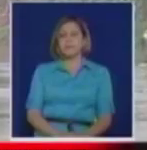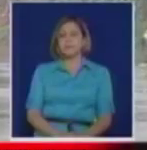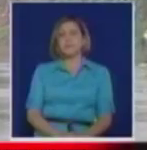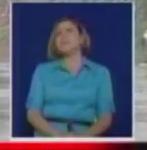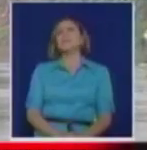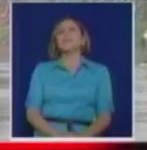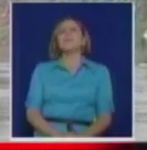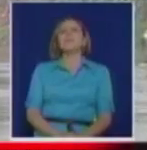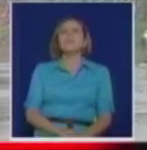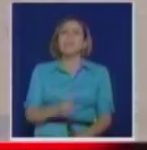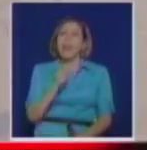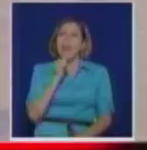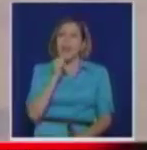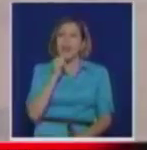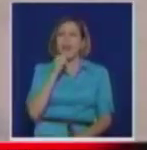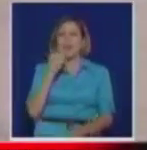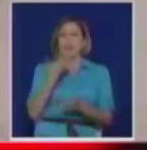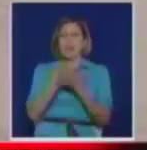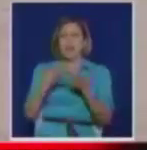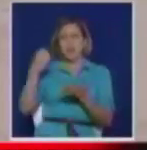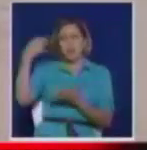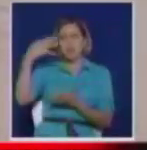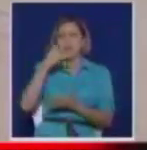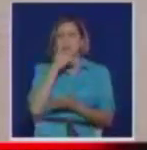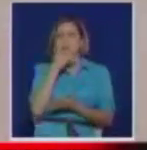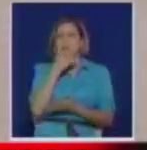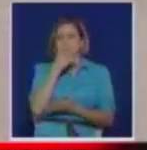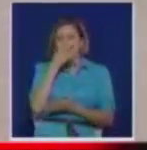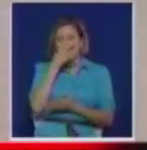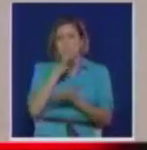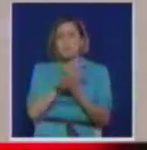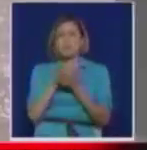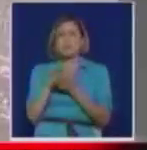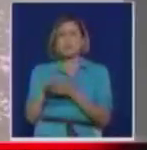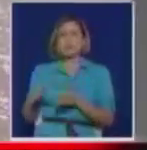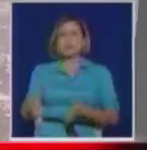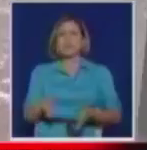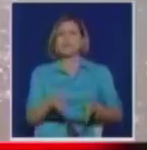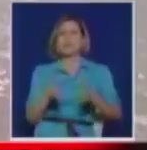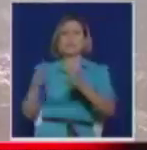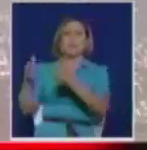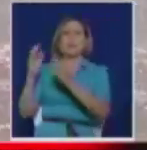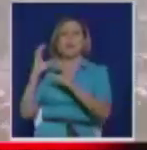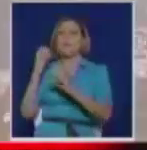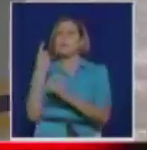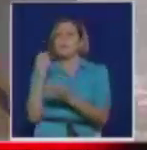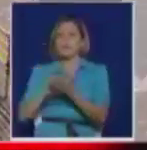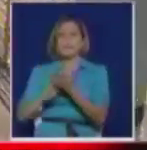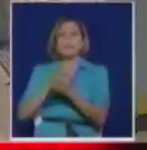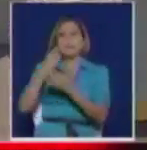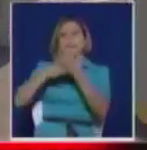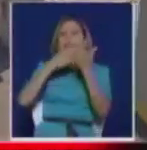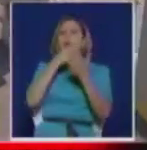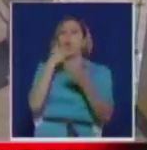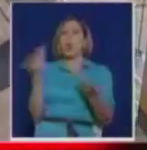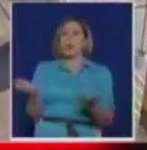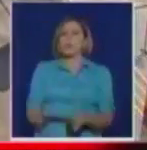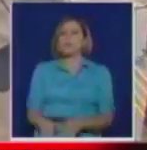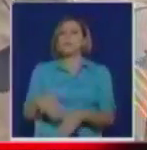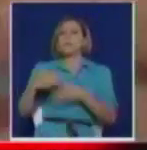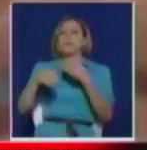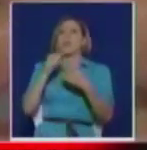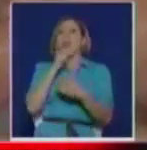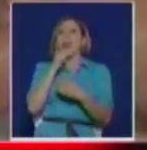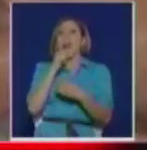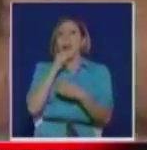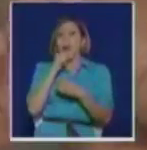Respecto a los servicios públicos, preocupa el aumento de la turbidez del río Cauca y las pocas acciones para evitarlo, teniendo en cuenta que